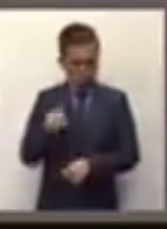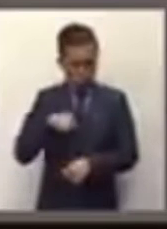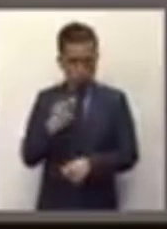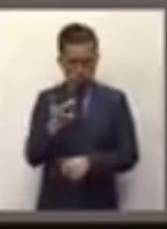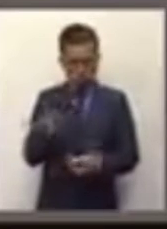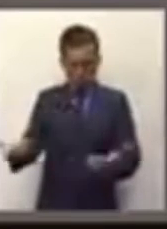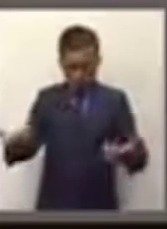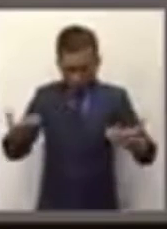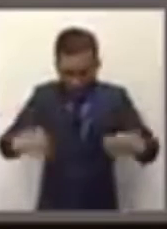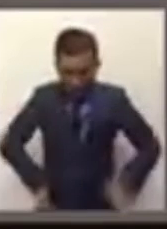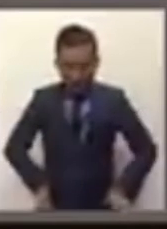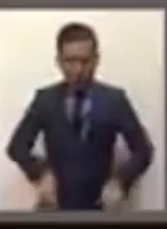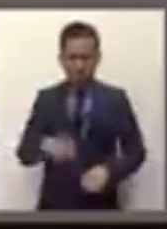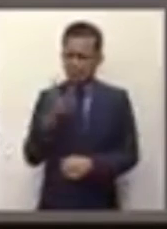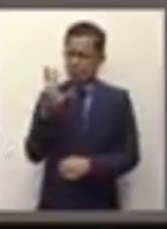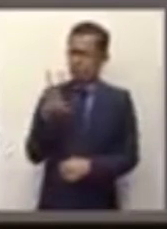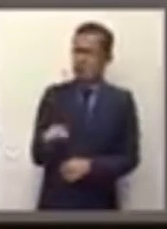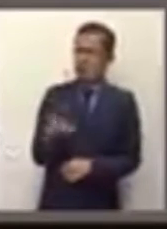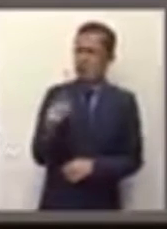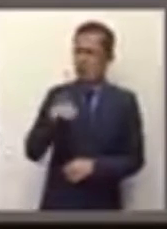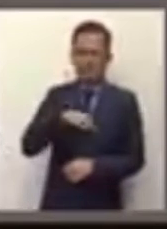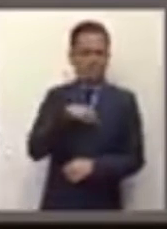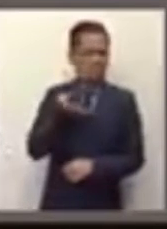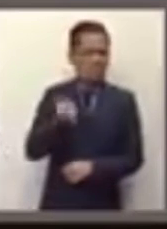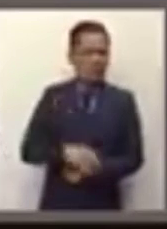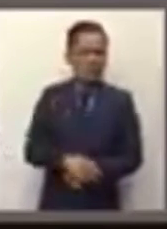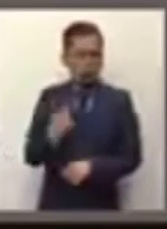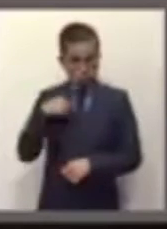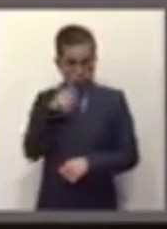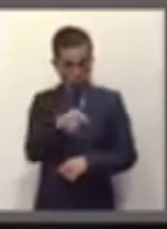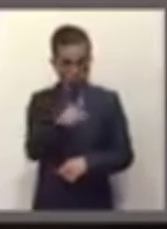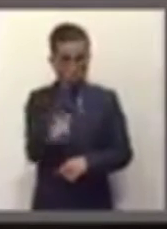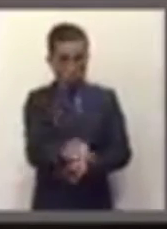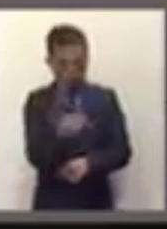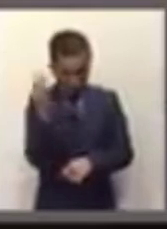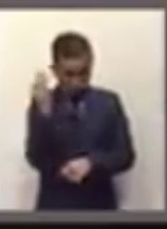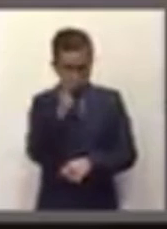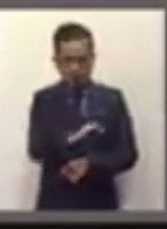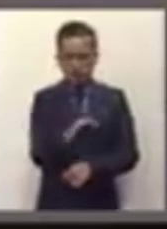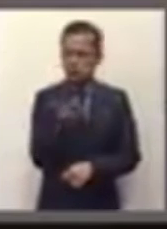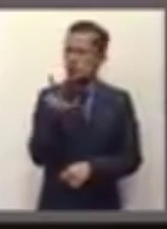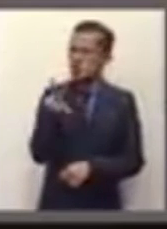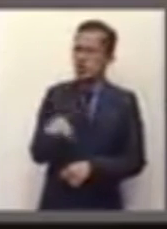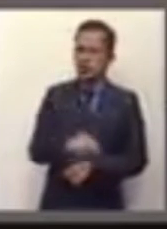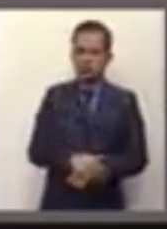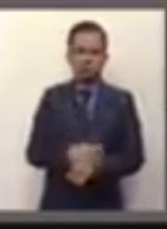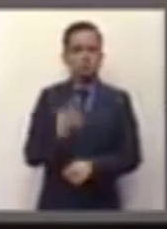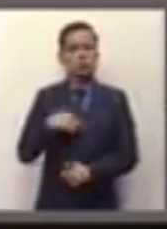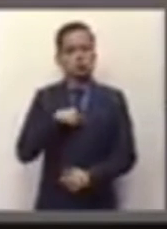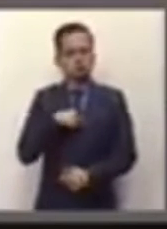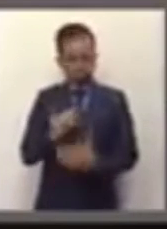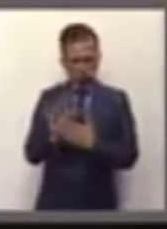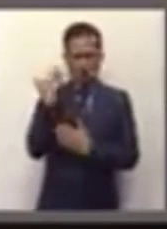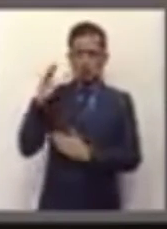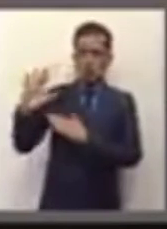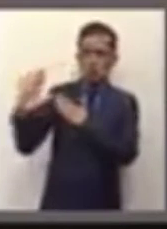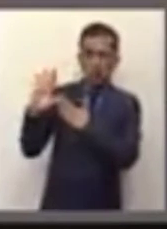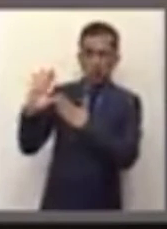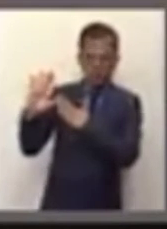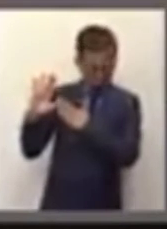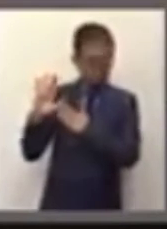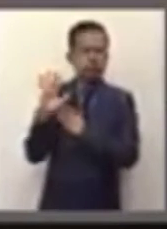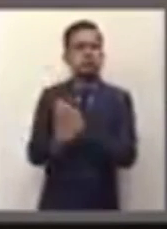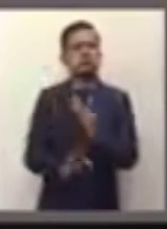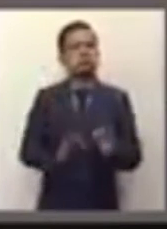enriquecer al cobijo del poder, no vamos a darle la espalda al pueblo, no vamos a faltar a nuestros compromisos de campaña y